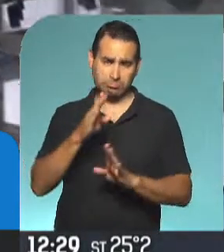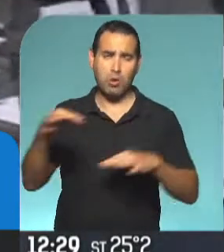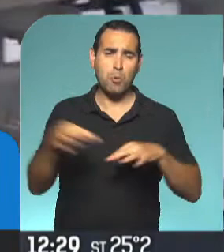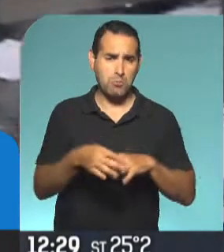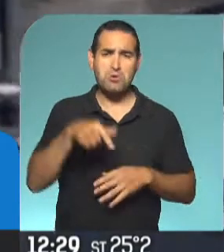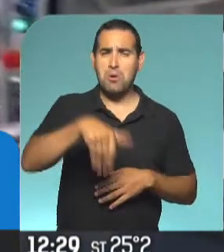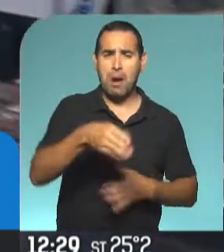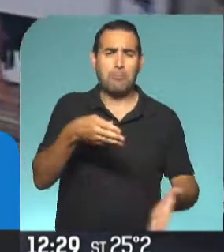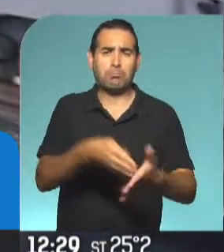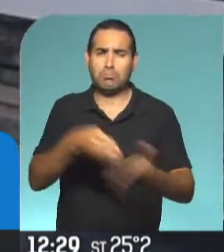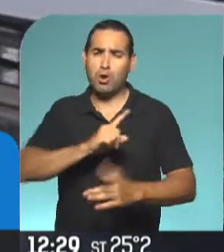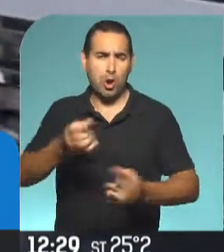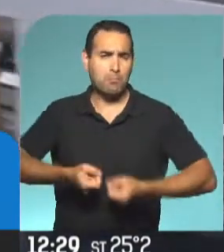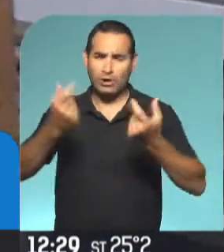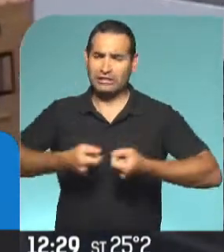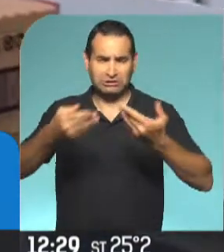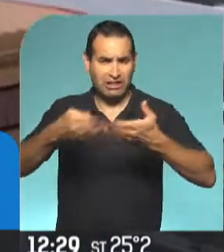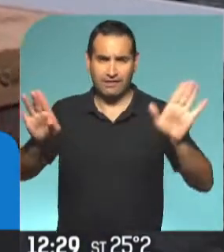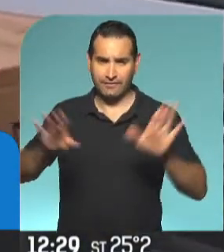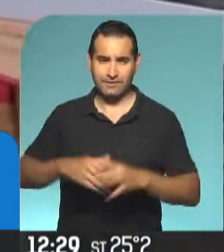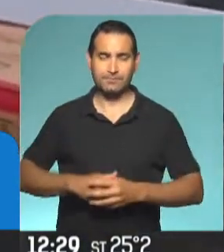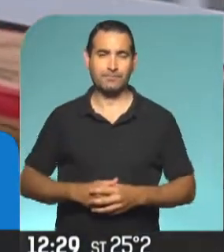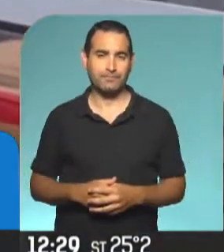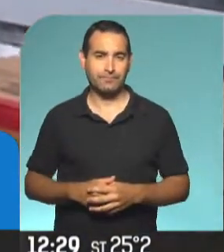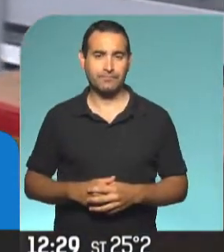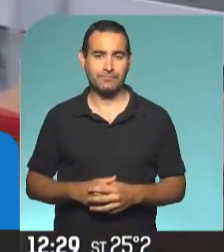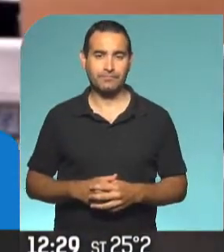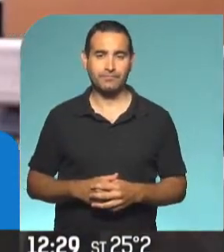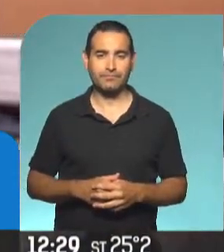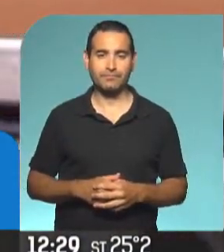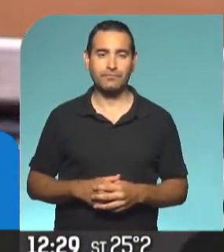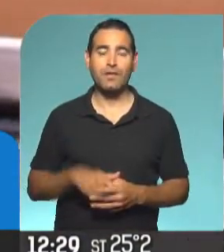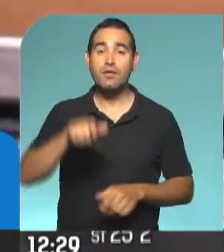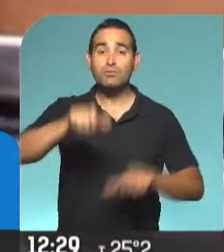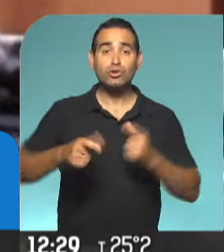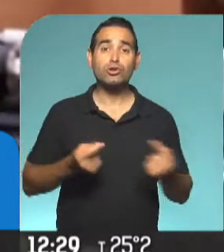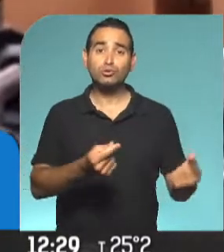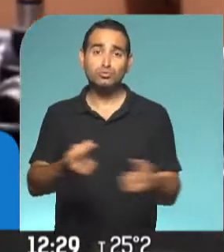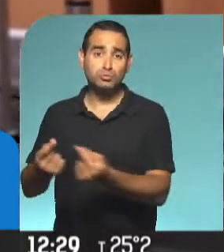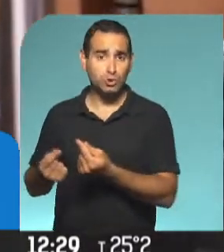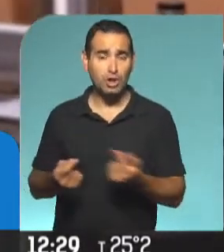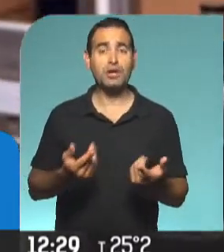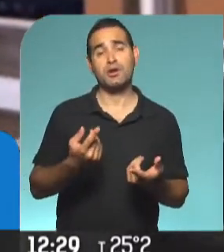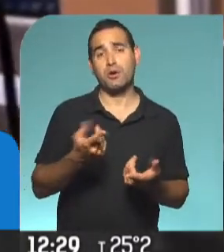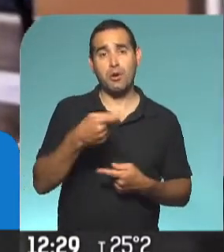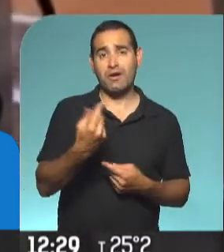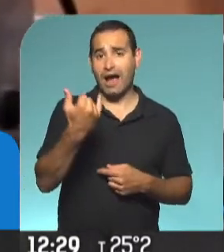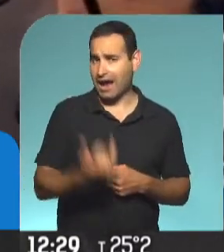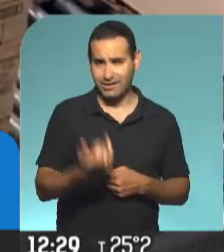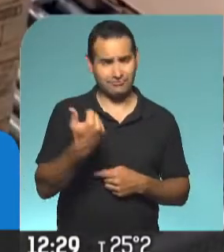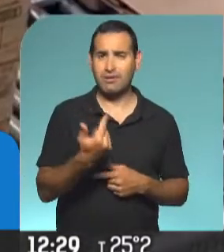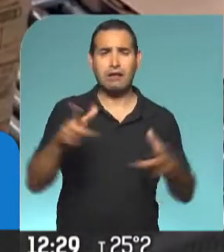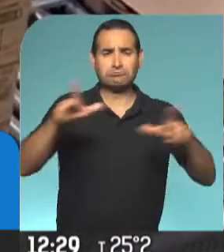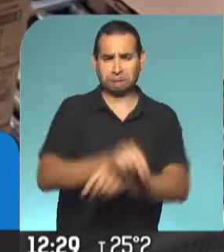habrá restricción alguna de exportación para el sector de la gi no son los consumidores van a recibir primero abastecimiento